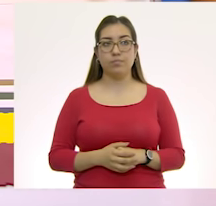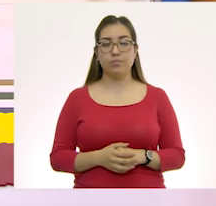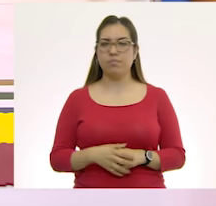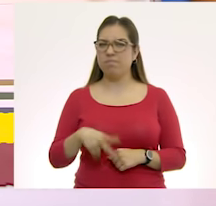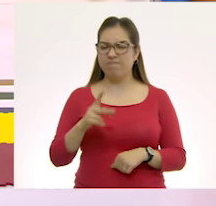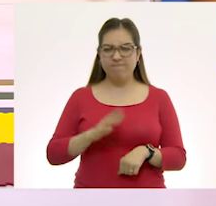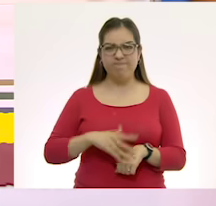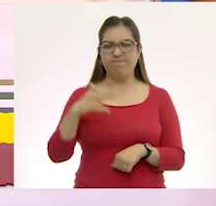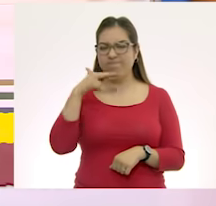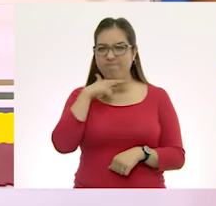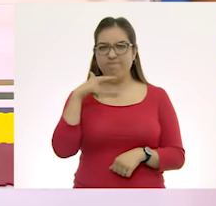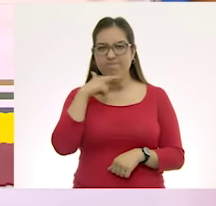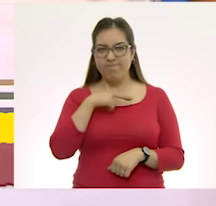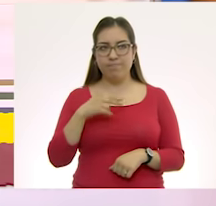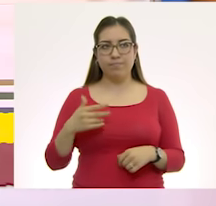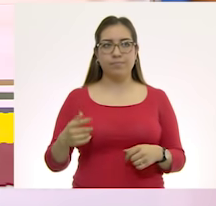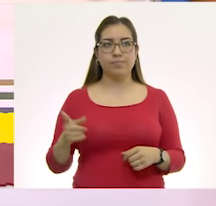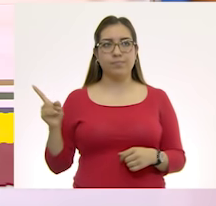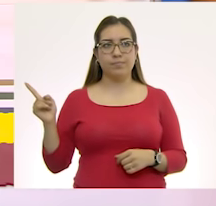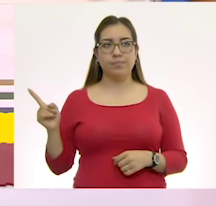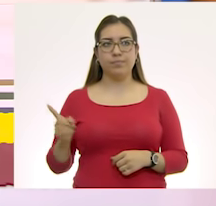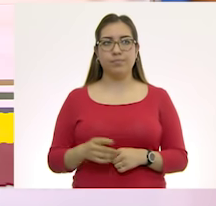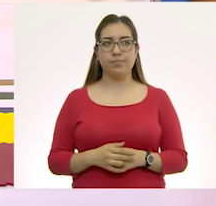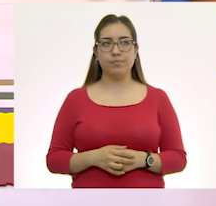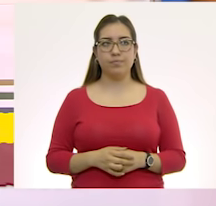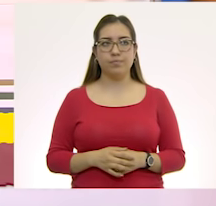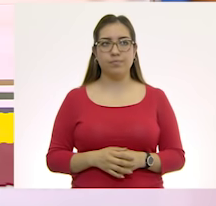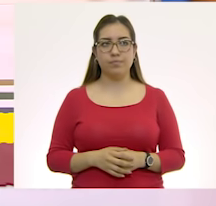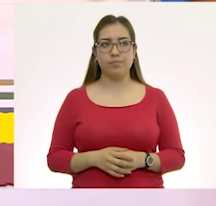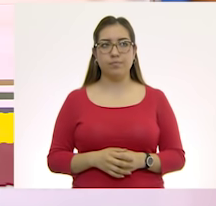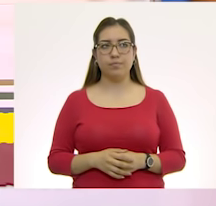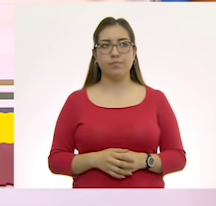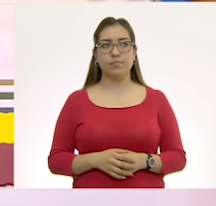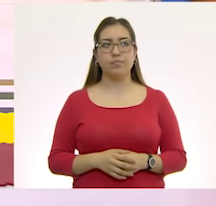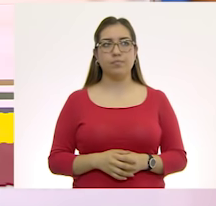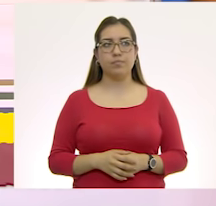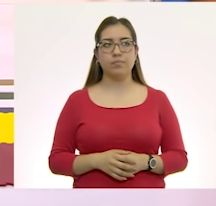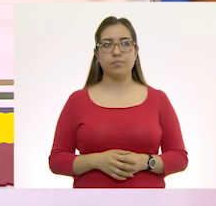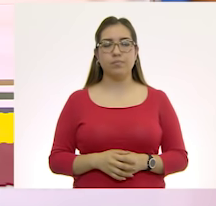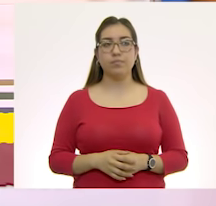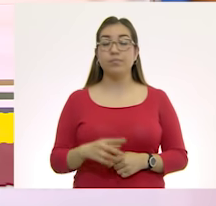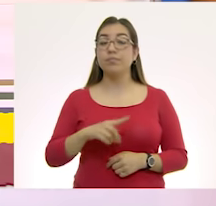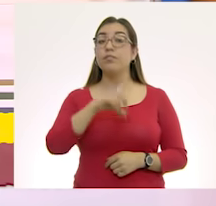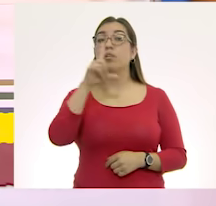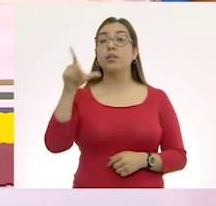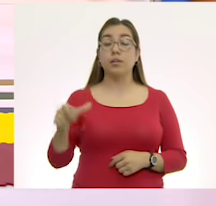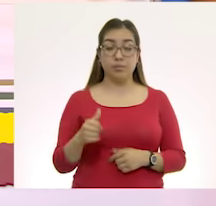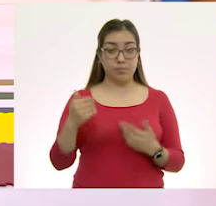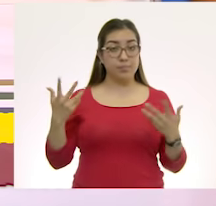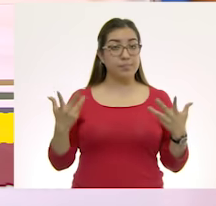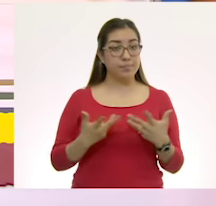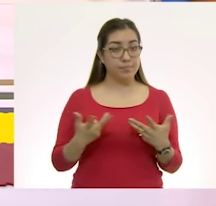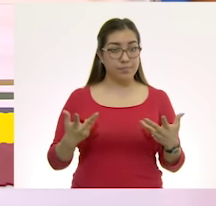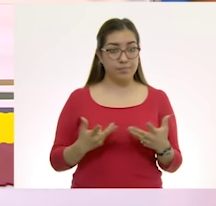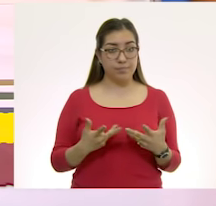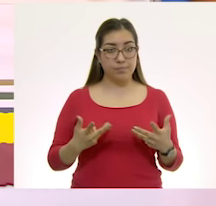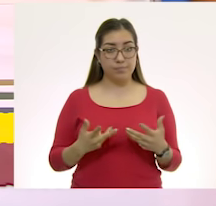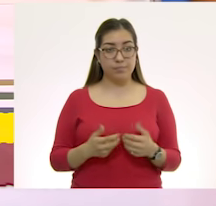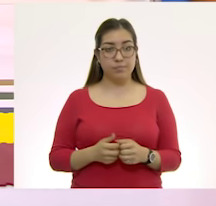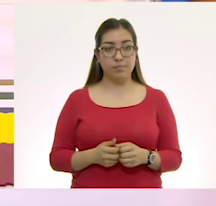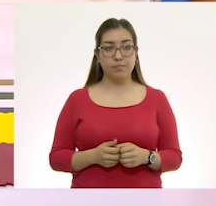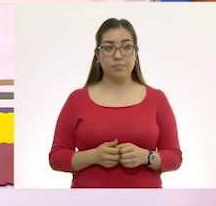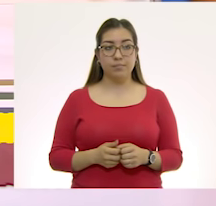pero rápido. Es 1, 2, 3, 4, 5, 6, 7, 8. Y después vamos a hacer, le